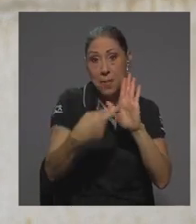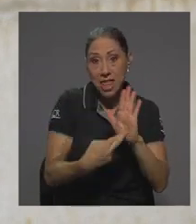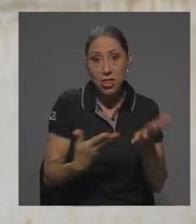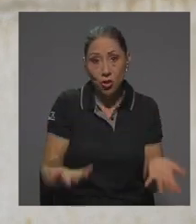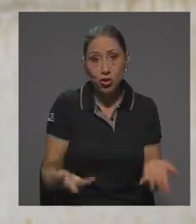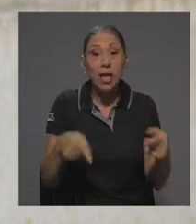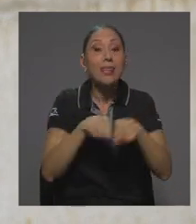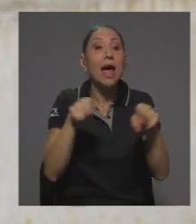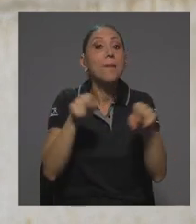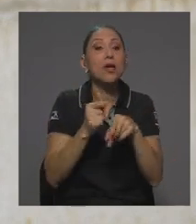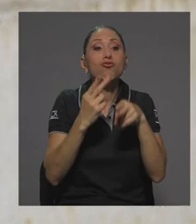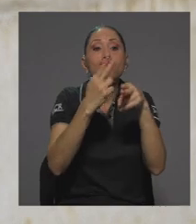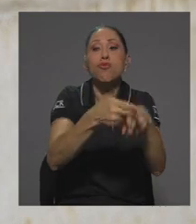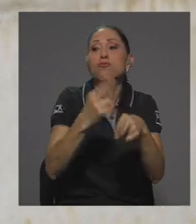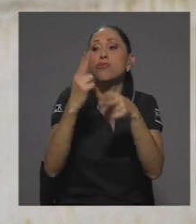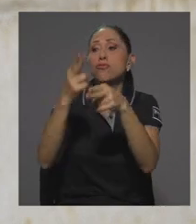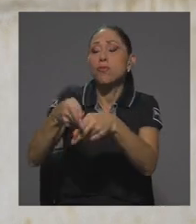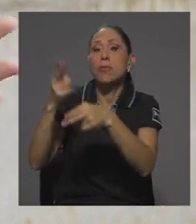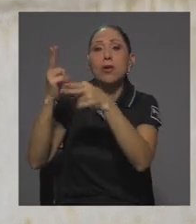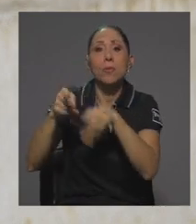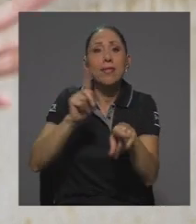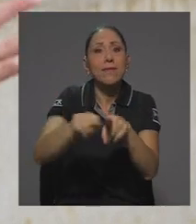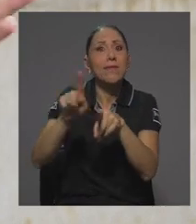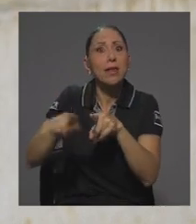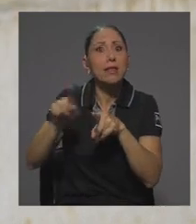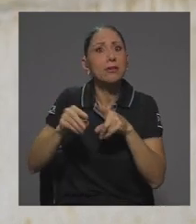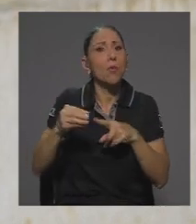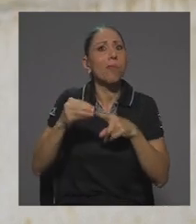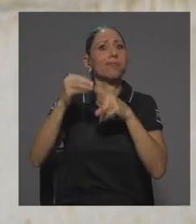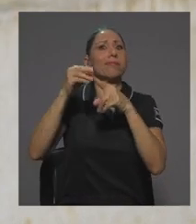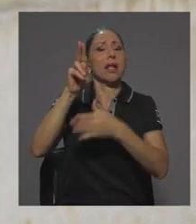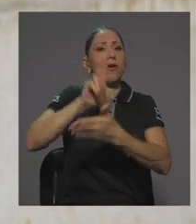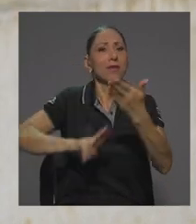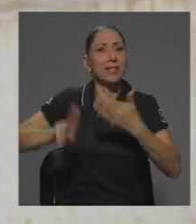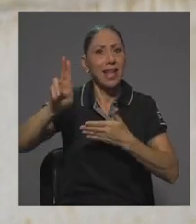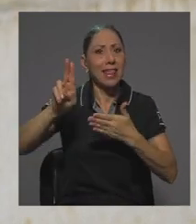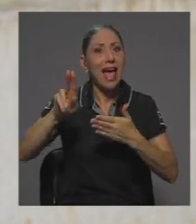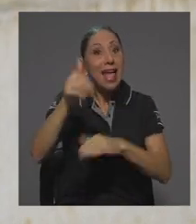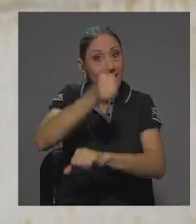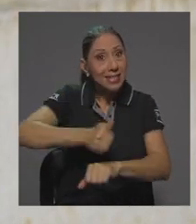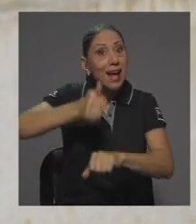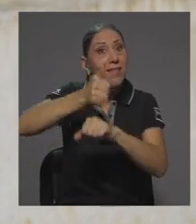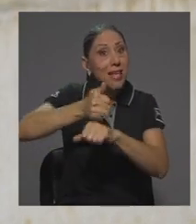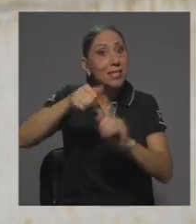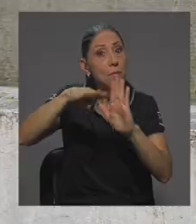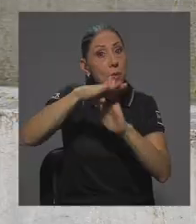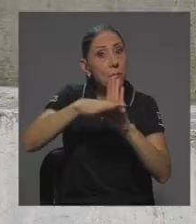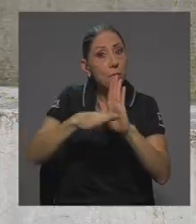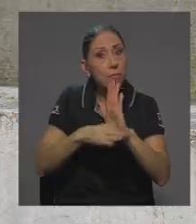varios sectores de la universidad y en general define las políticas universitarias.